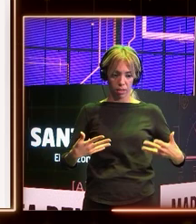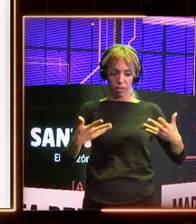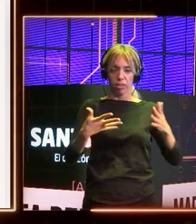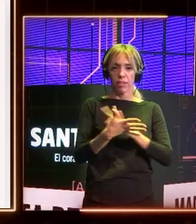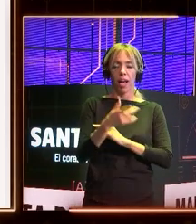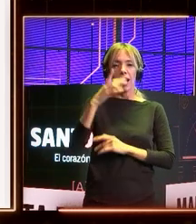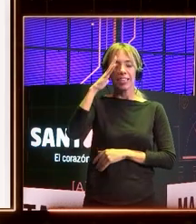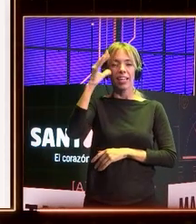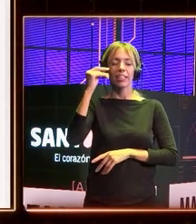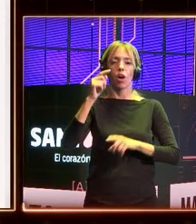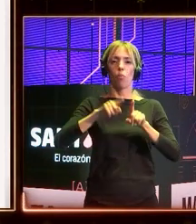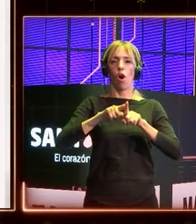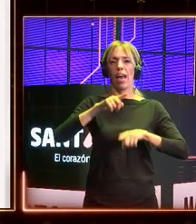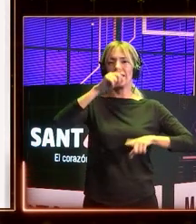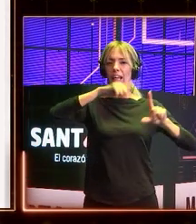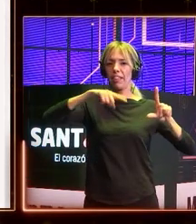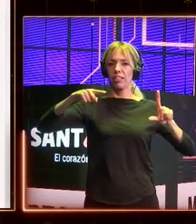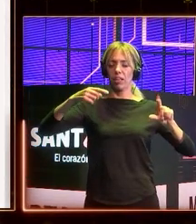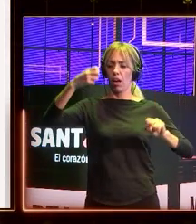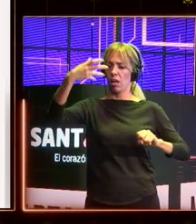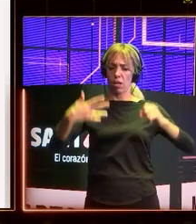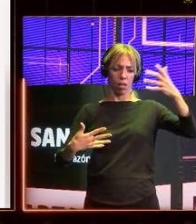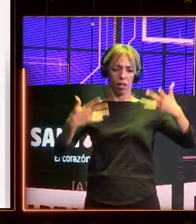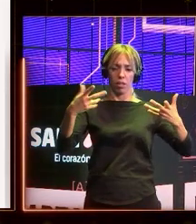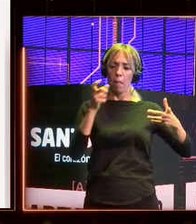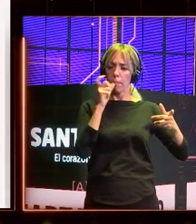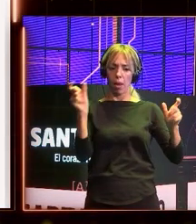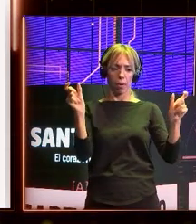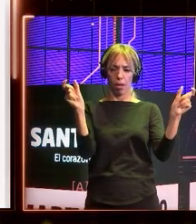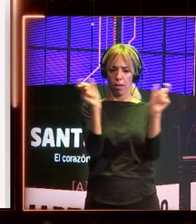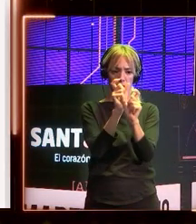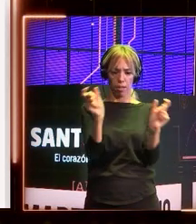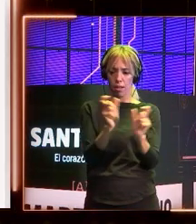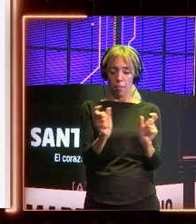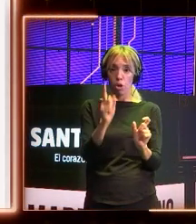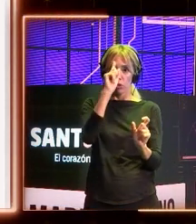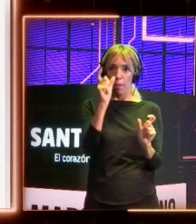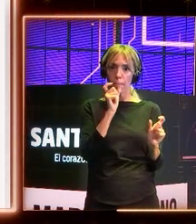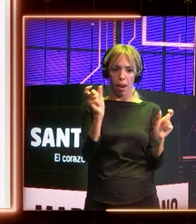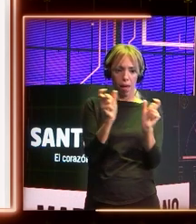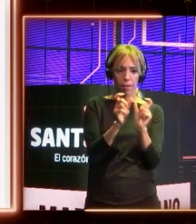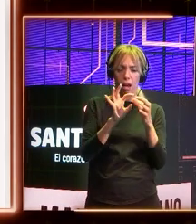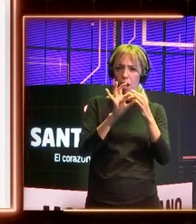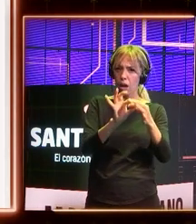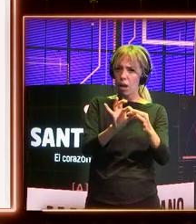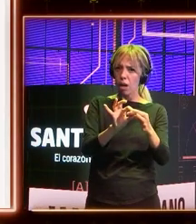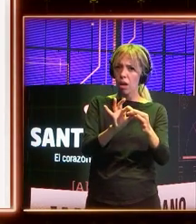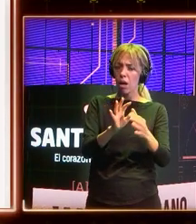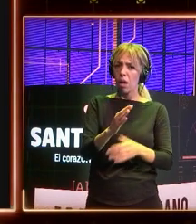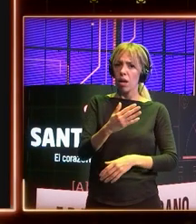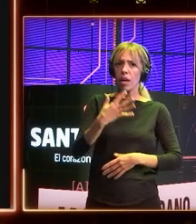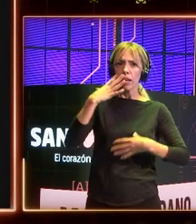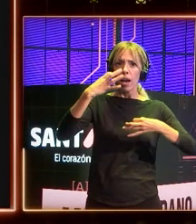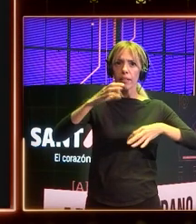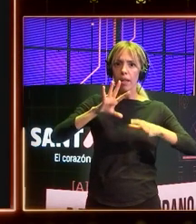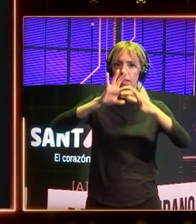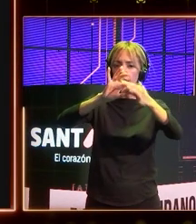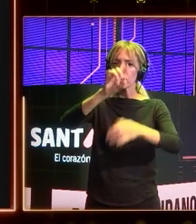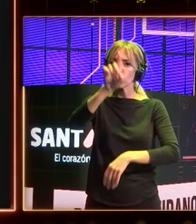inteligencia estadística. Es decir, saben combinar palabras, pero no saben que esas palabras se corresponden con algo en la